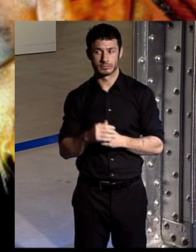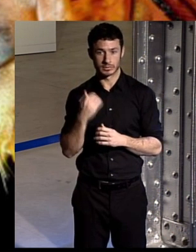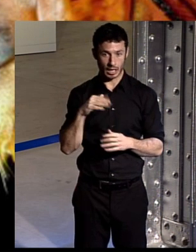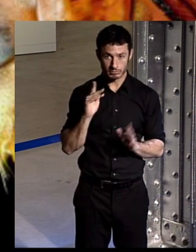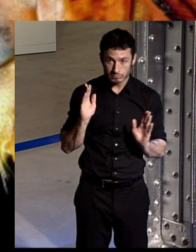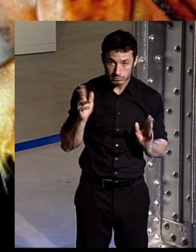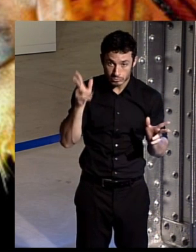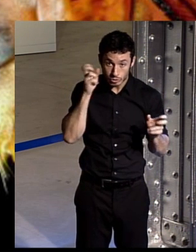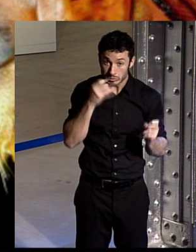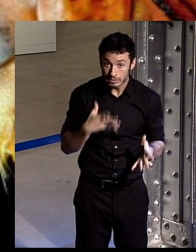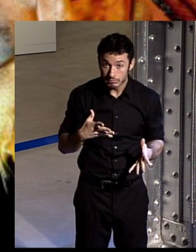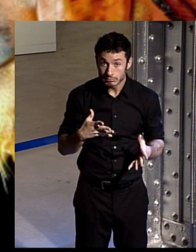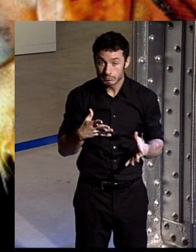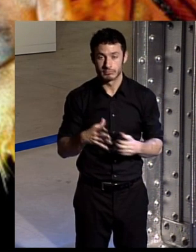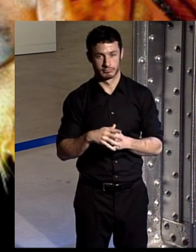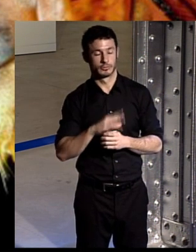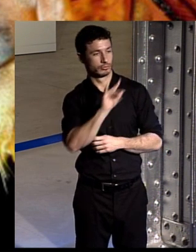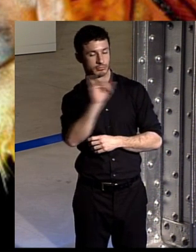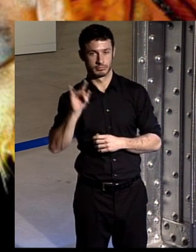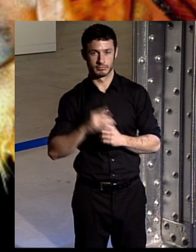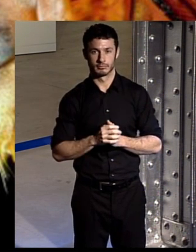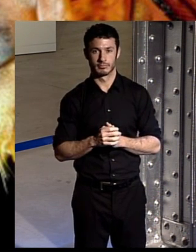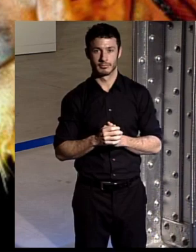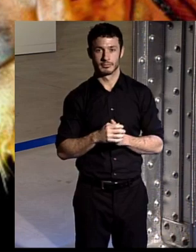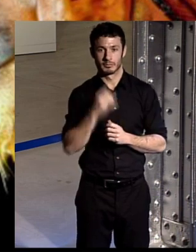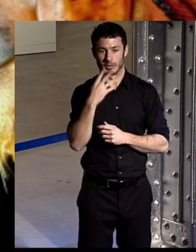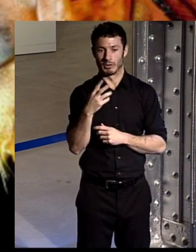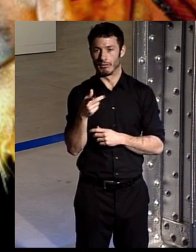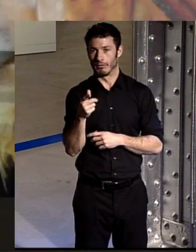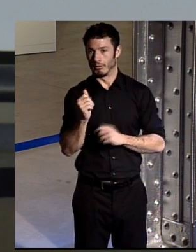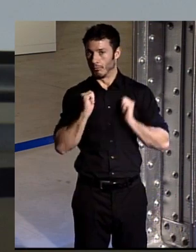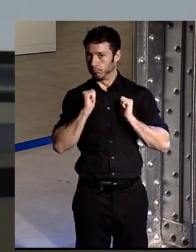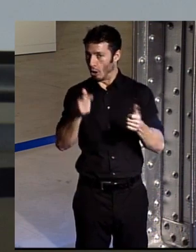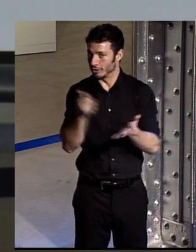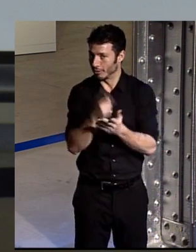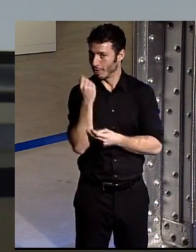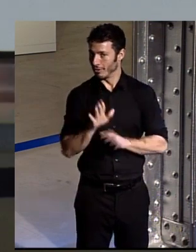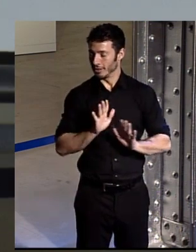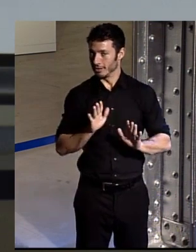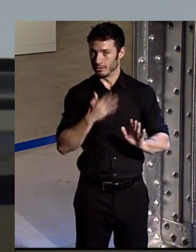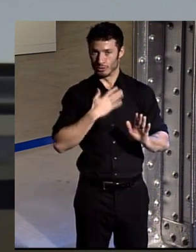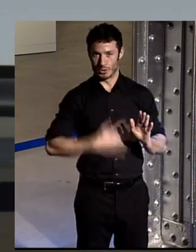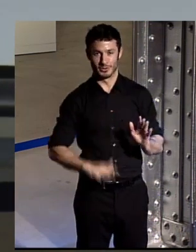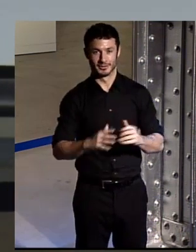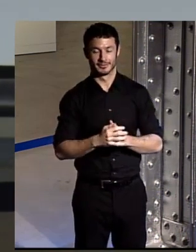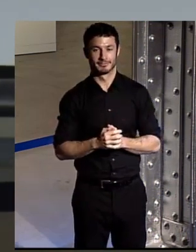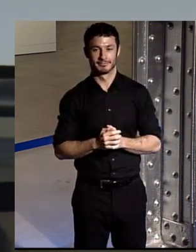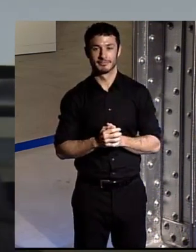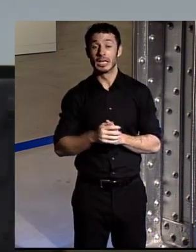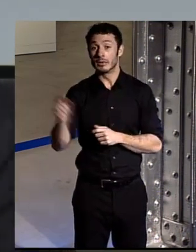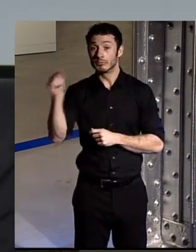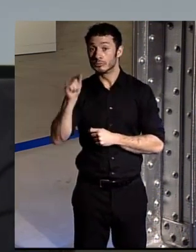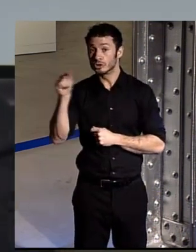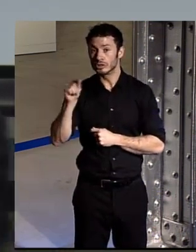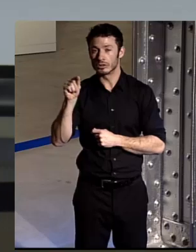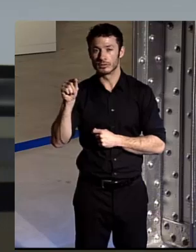¿Ya? ¿Se oye mejor? ¿Sí? Bien. No hace falta que repita desde el principio, ¿verdad? Vale. Muy bien. Los